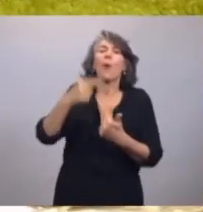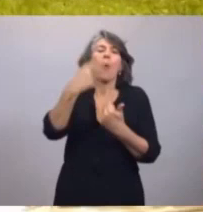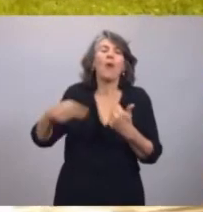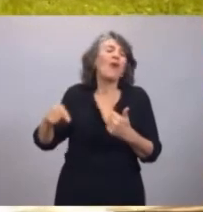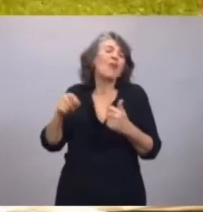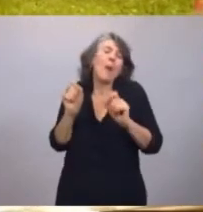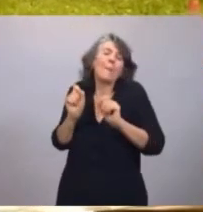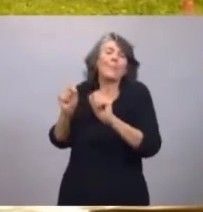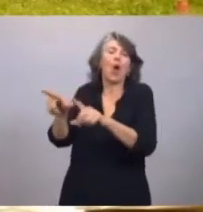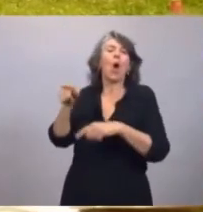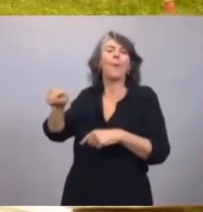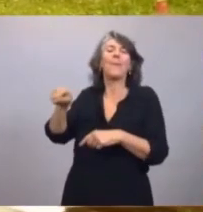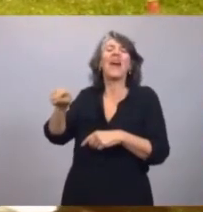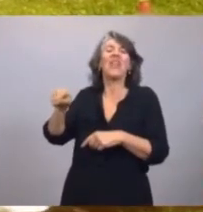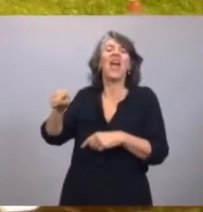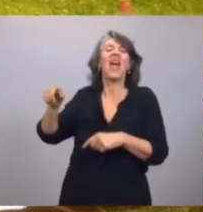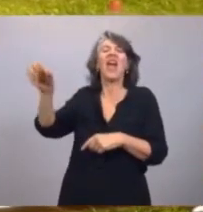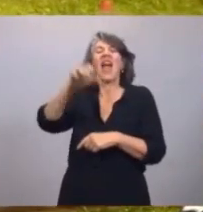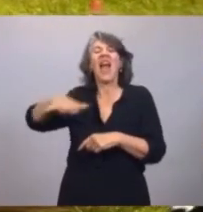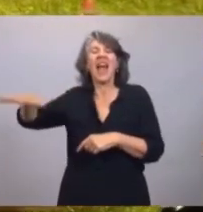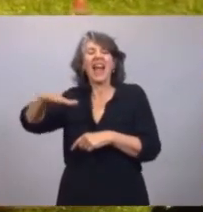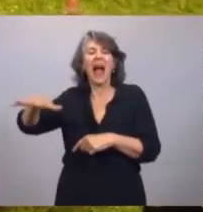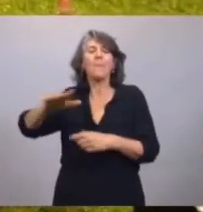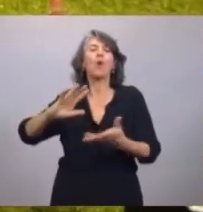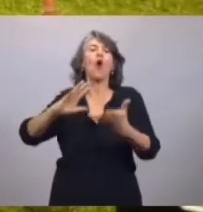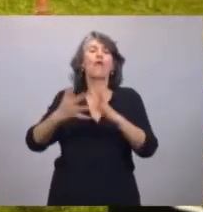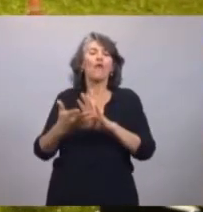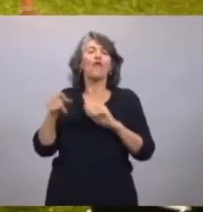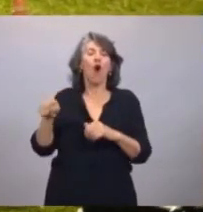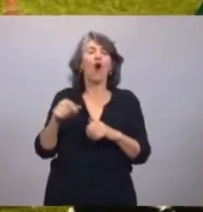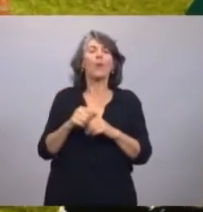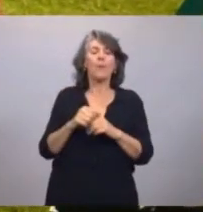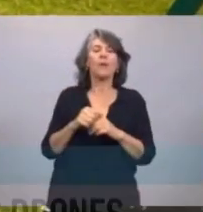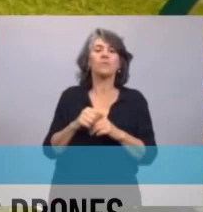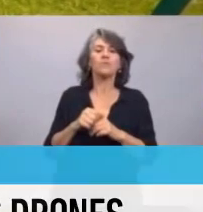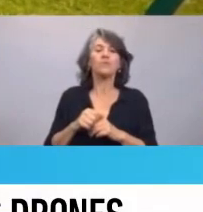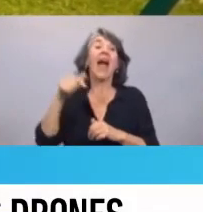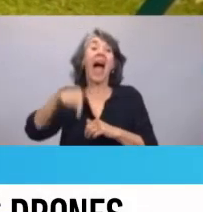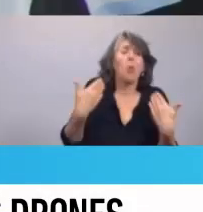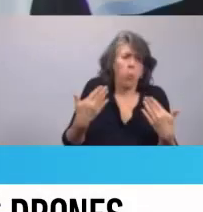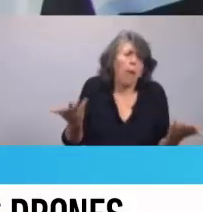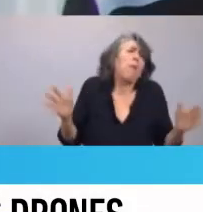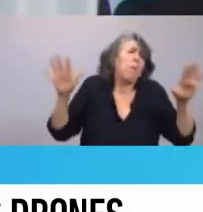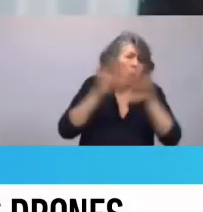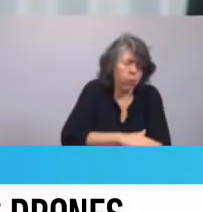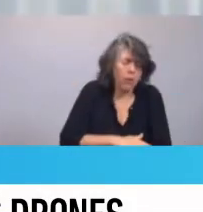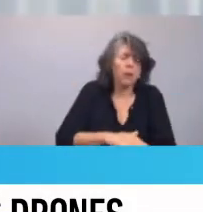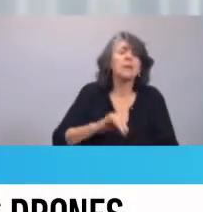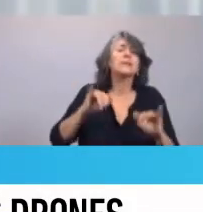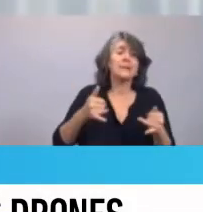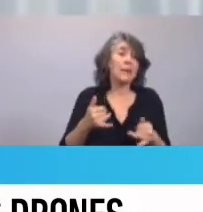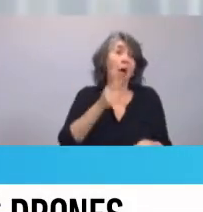tiene que ver con con la los modos de delito en ámbitos Rurales van a tener una respuesta distinta al que no hace